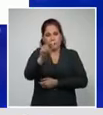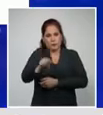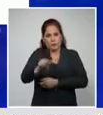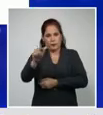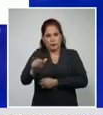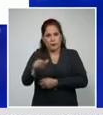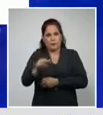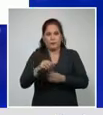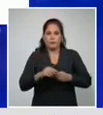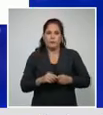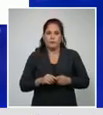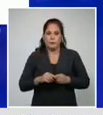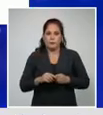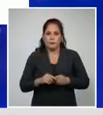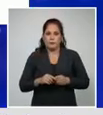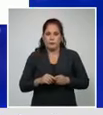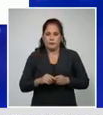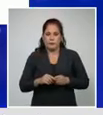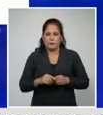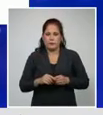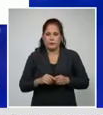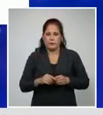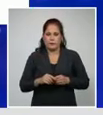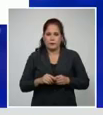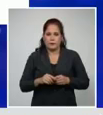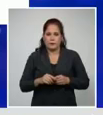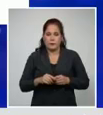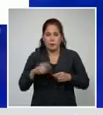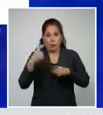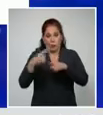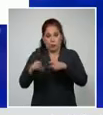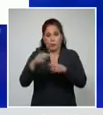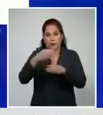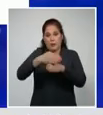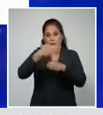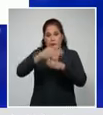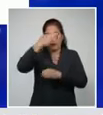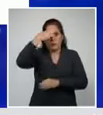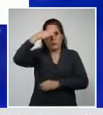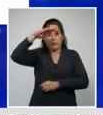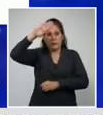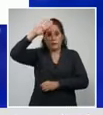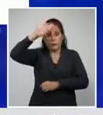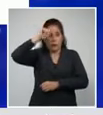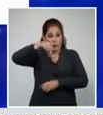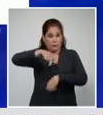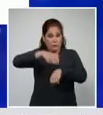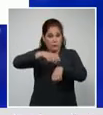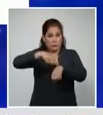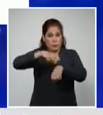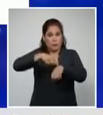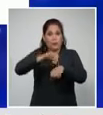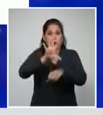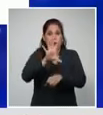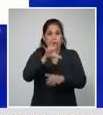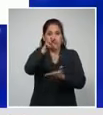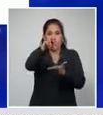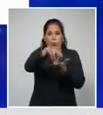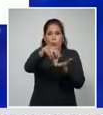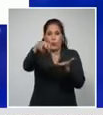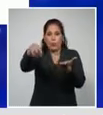de casos como tal. Santiago de Cuba, en estos momentos con 5 eventos